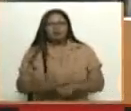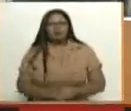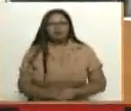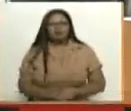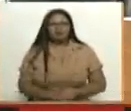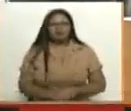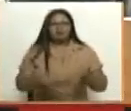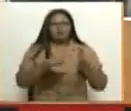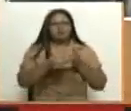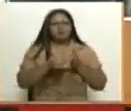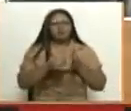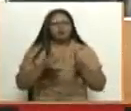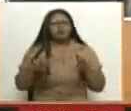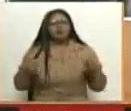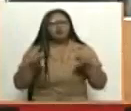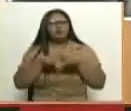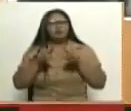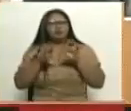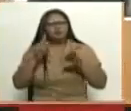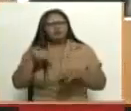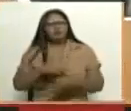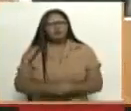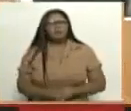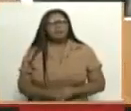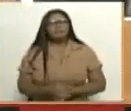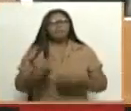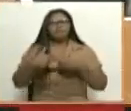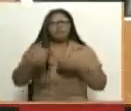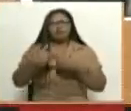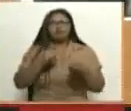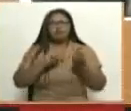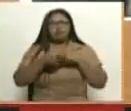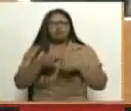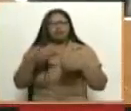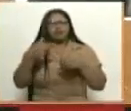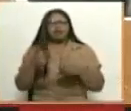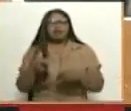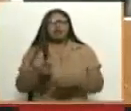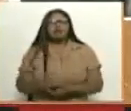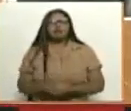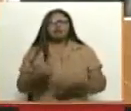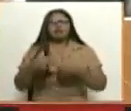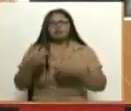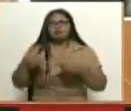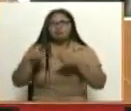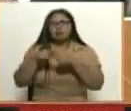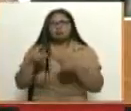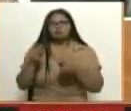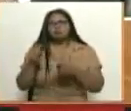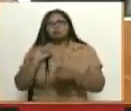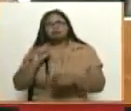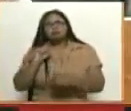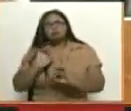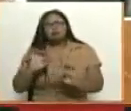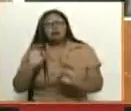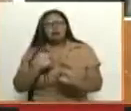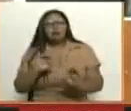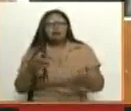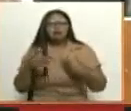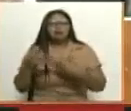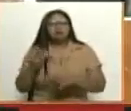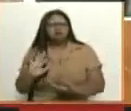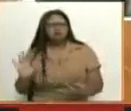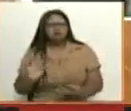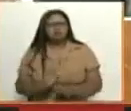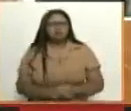que puede extraer su petróleo y convertirlo en gasolina de manera completa sin necesidad de insumos extranjeros. Por eso